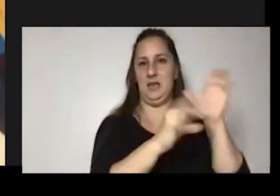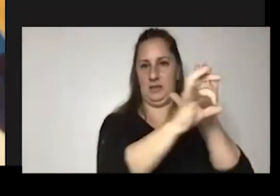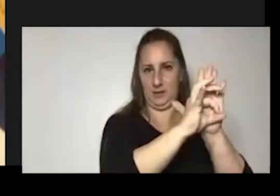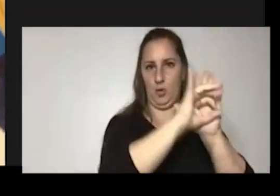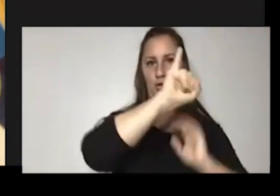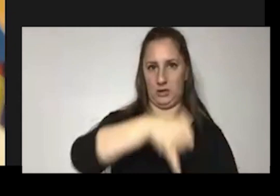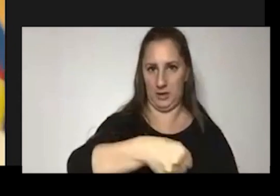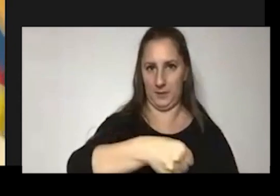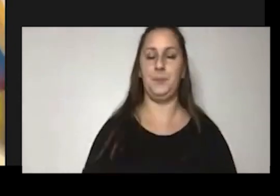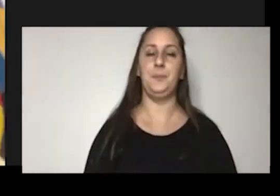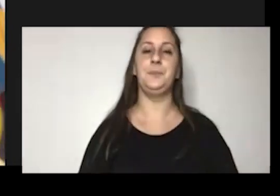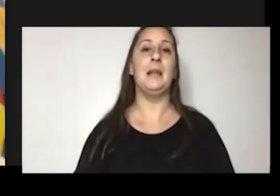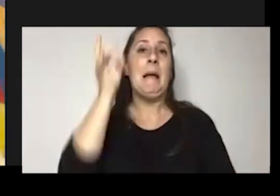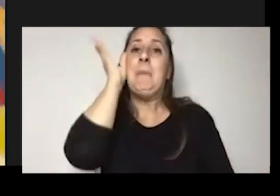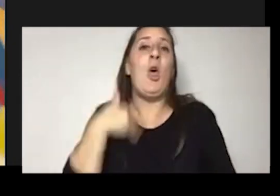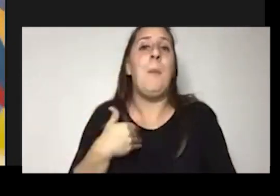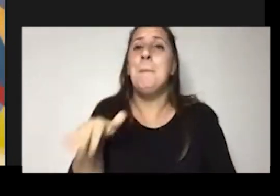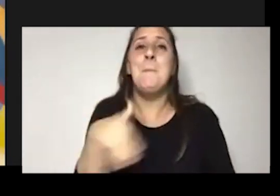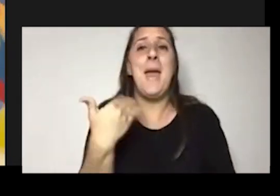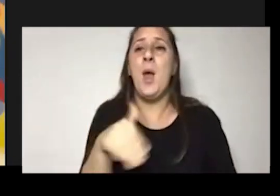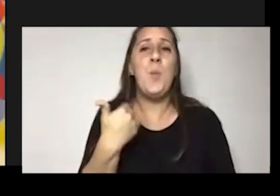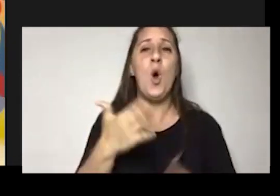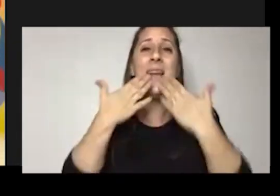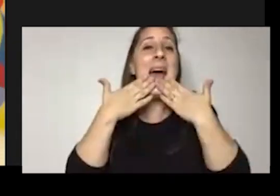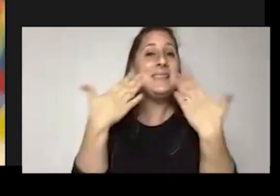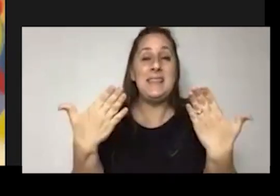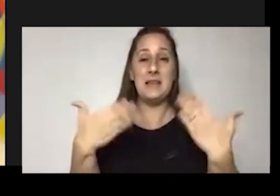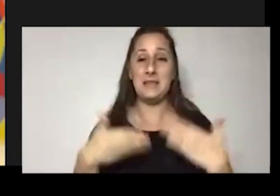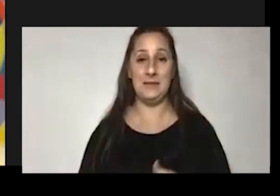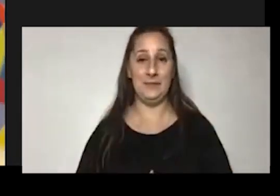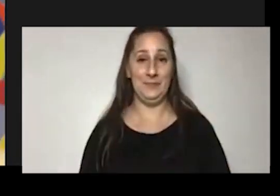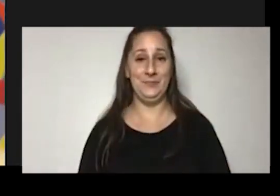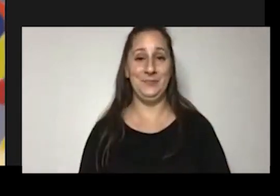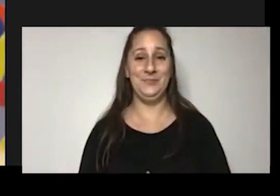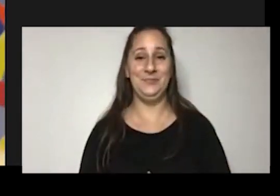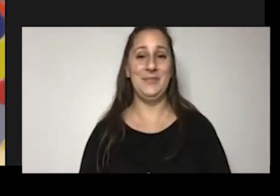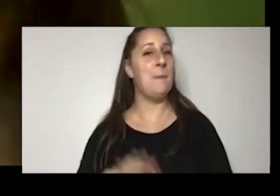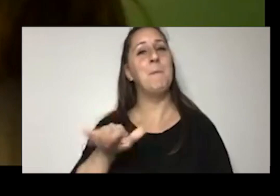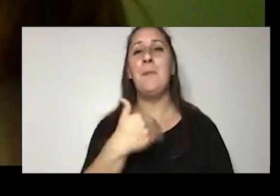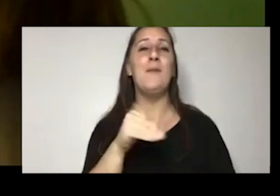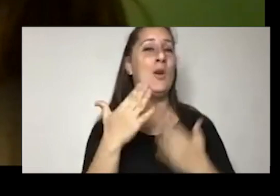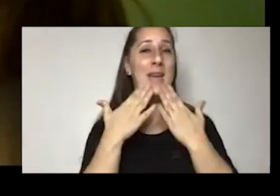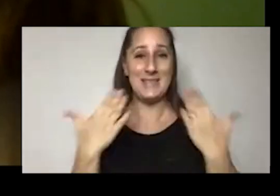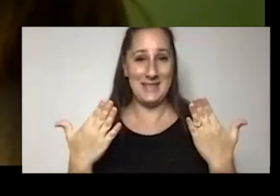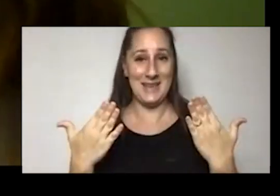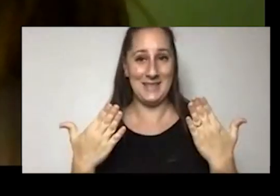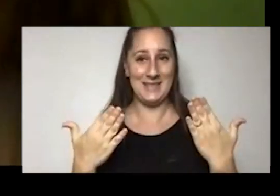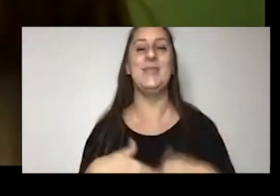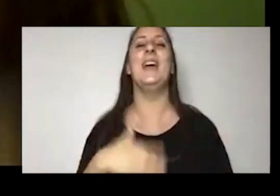tengo que ir. Te agradezco todo. Bueno. Tengo que salir. Saludos, Josefina. Gracias,